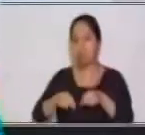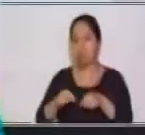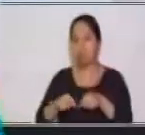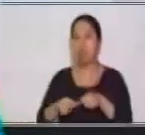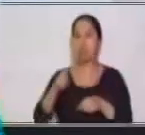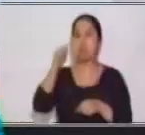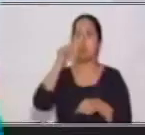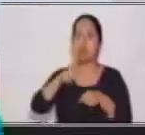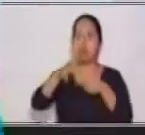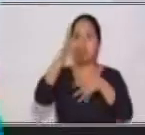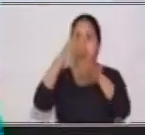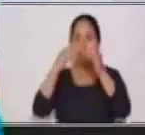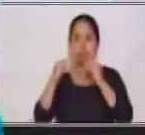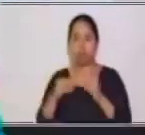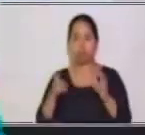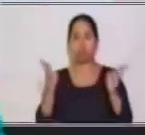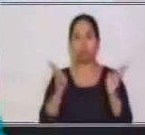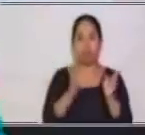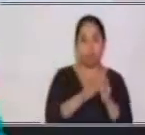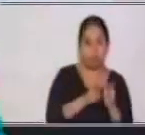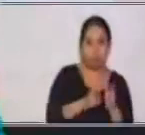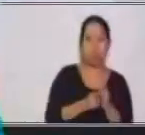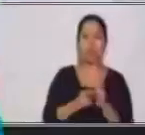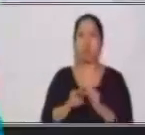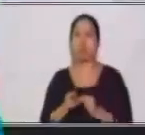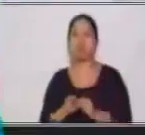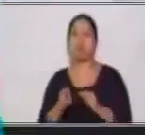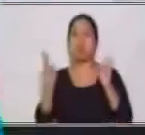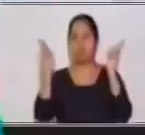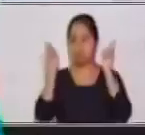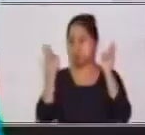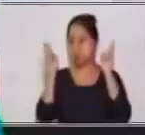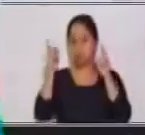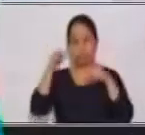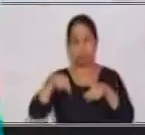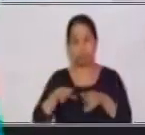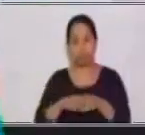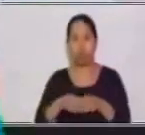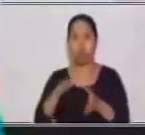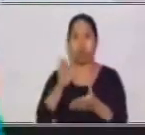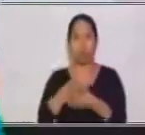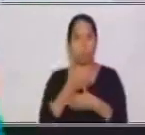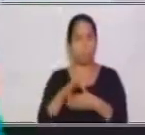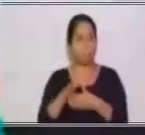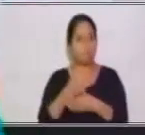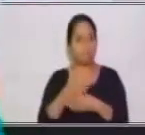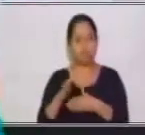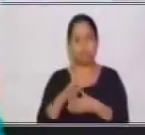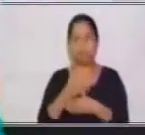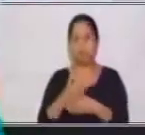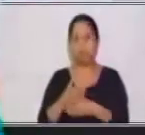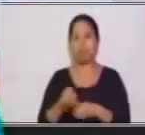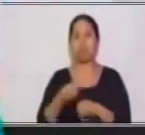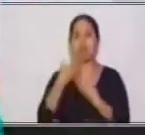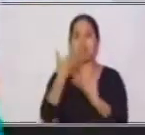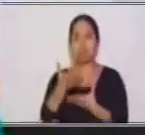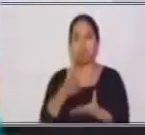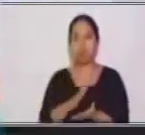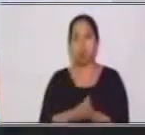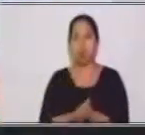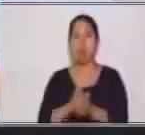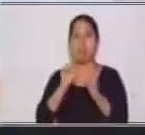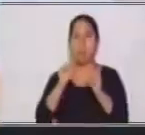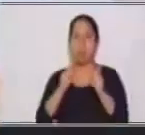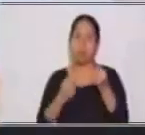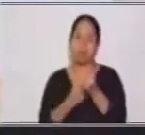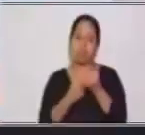ellas las abreviaturas, las siglas y los acrónimos. Comparte esta información para poder verificar tus